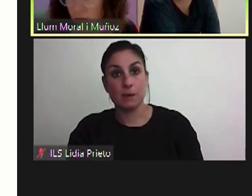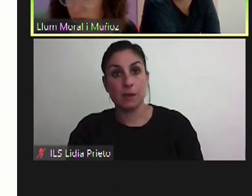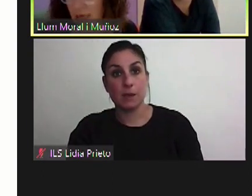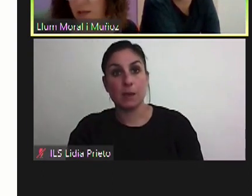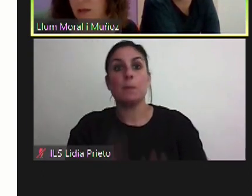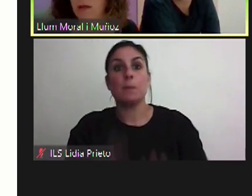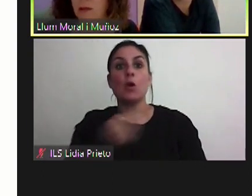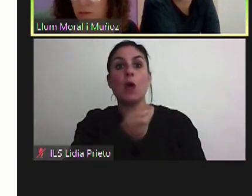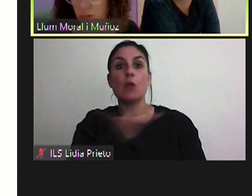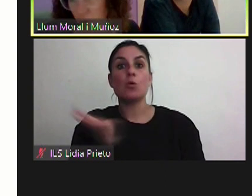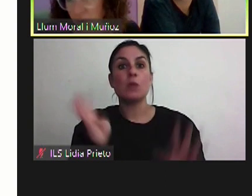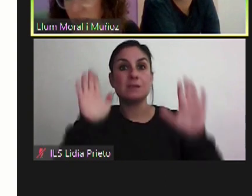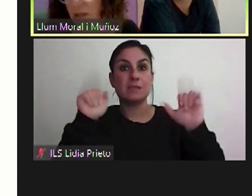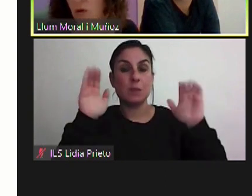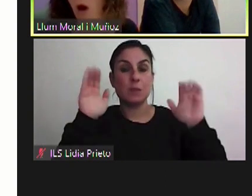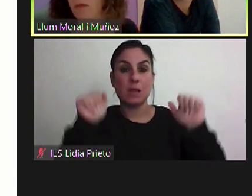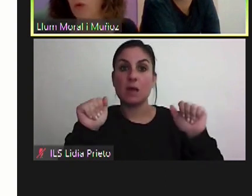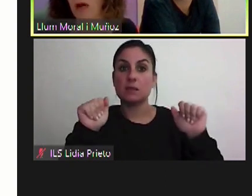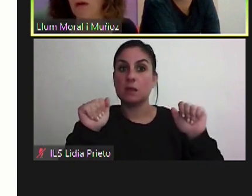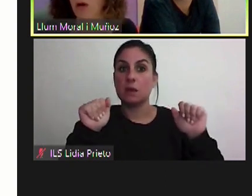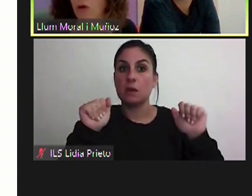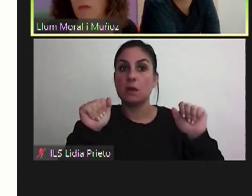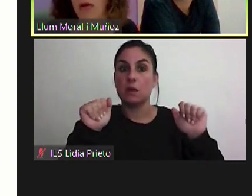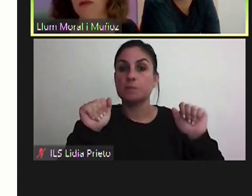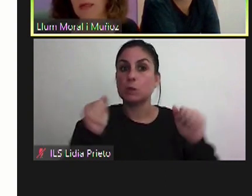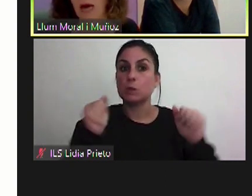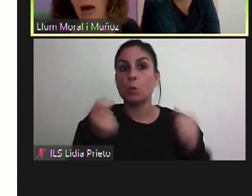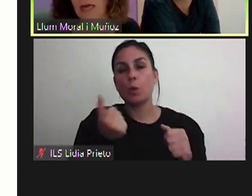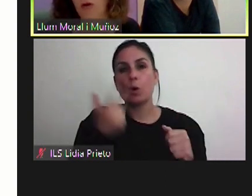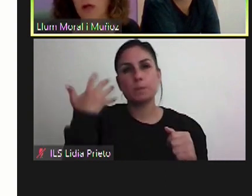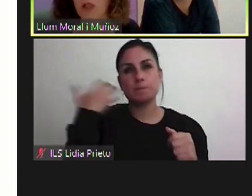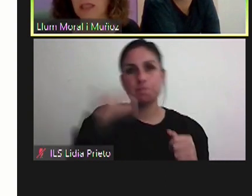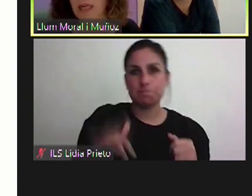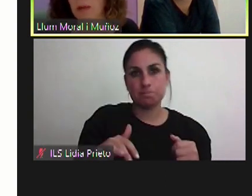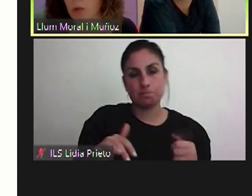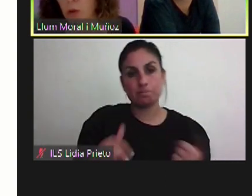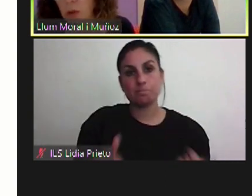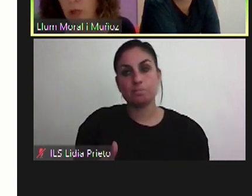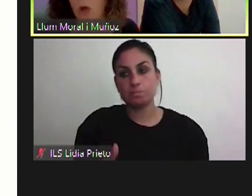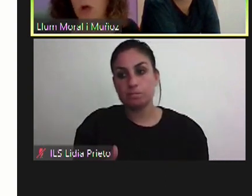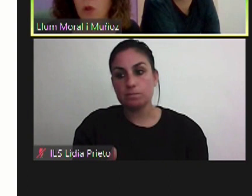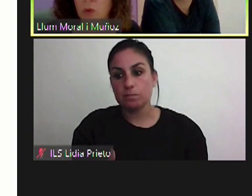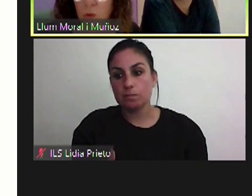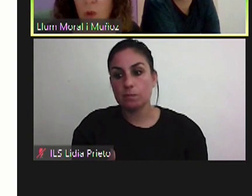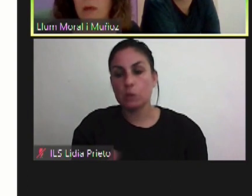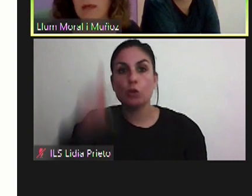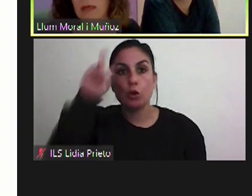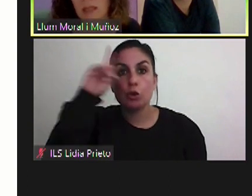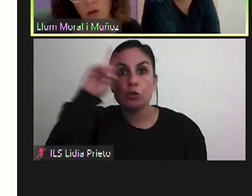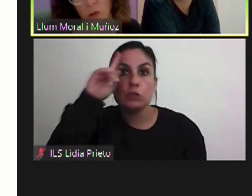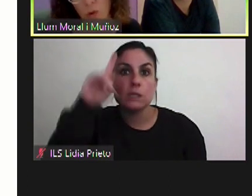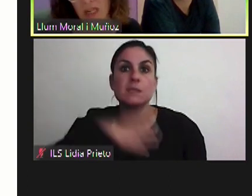que son raras, son diferentes, ¿no? A lo habitual, a lo normal. Ahí lo que ya no sé hasta qué punto se puede actuar o no se puede